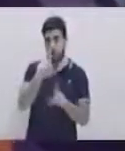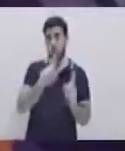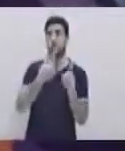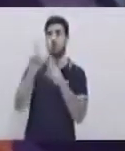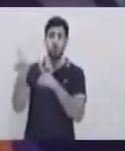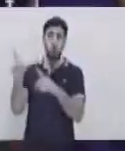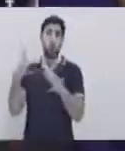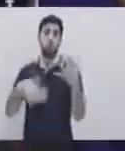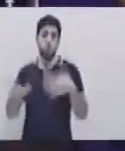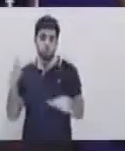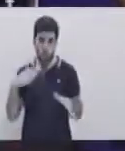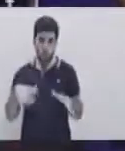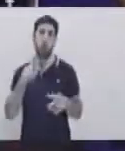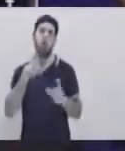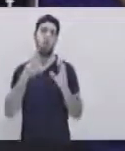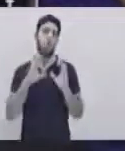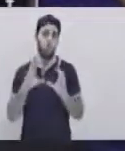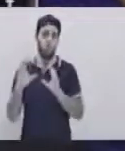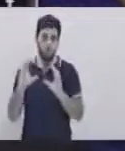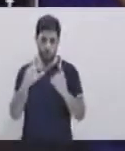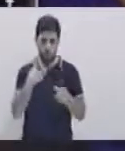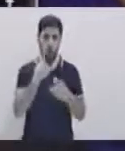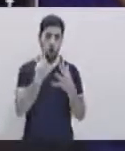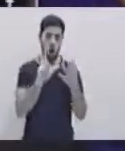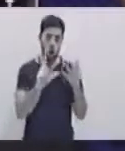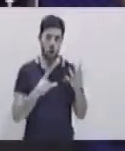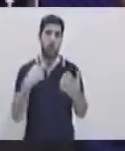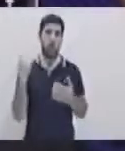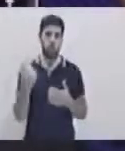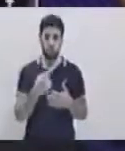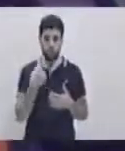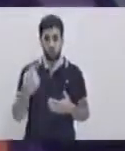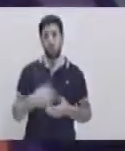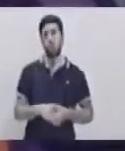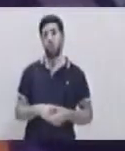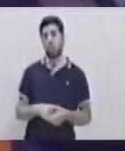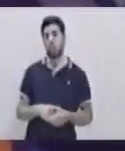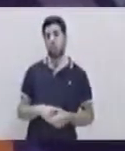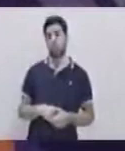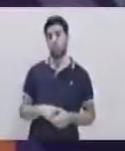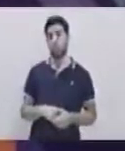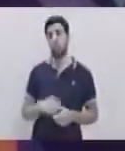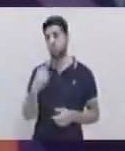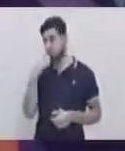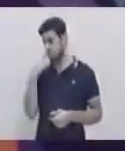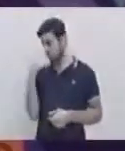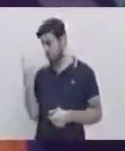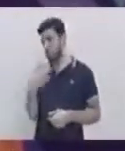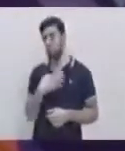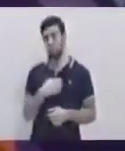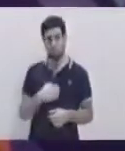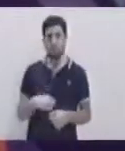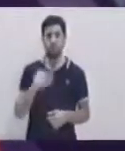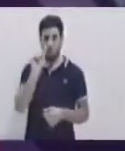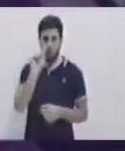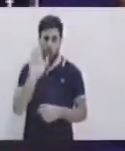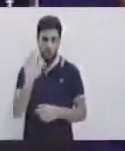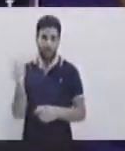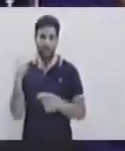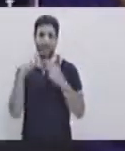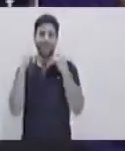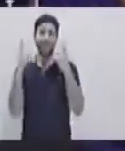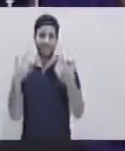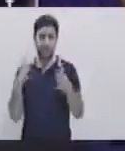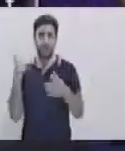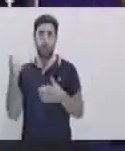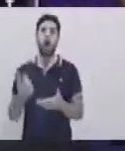ustedes vayan a jugar, cuiden muy bien todos sus juguetes, porque él está muy triste, pero ya se va a poner